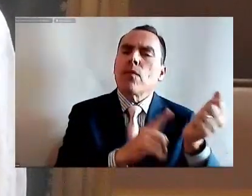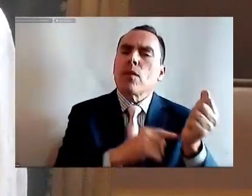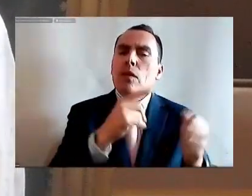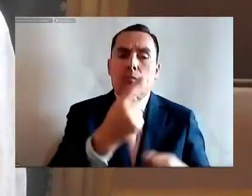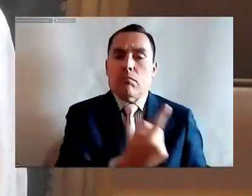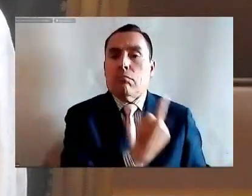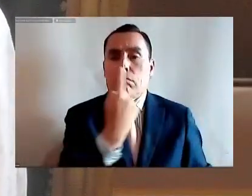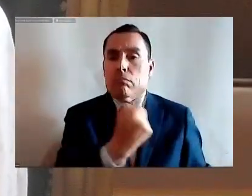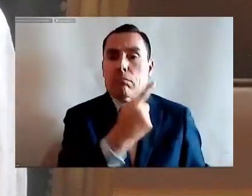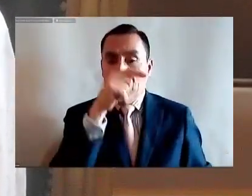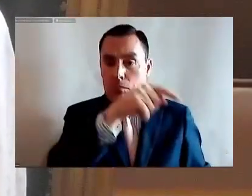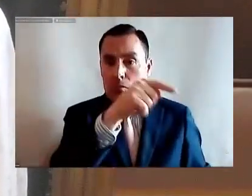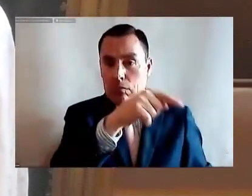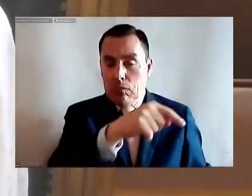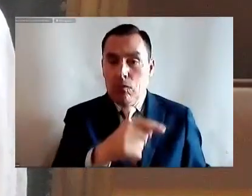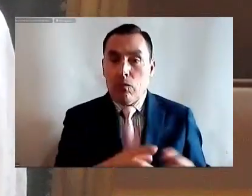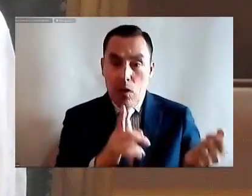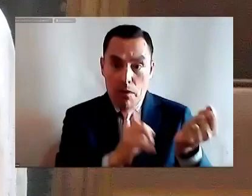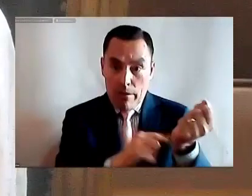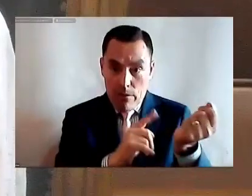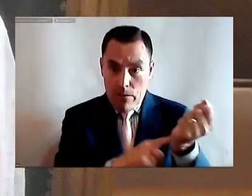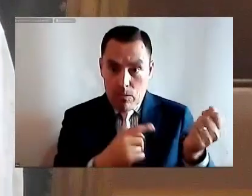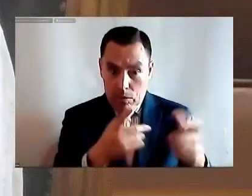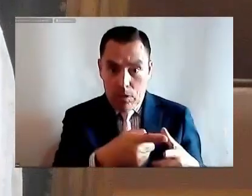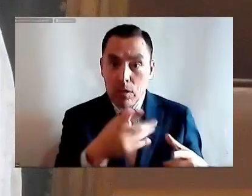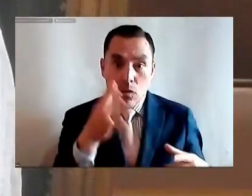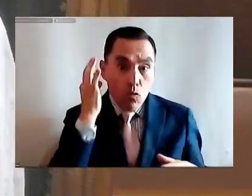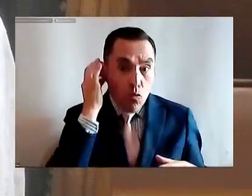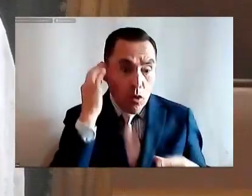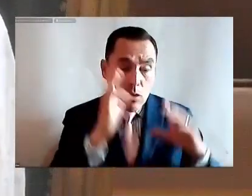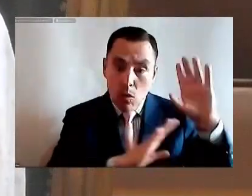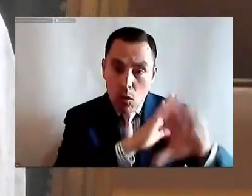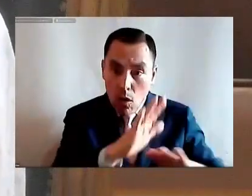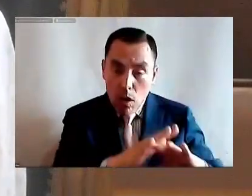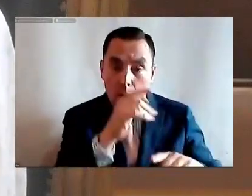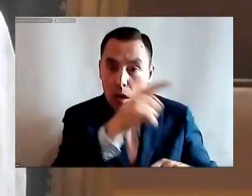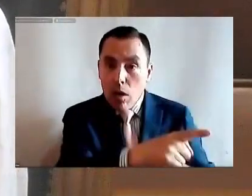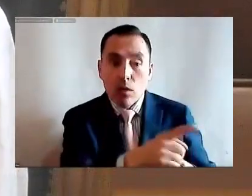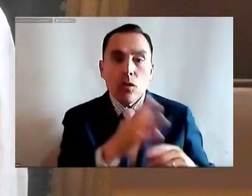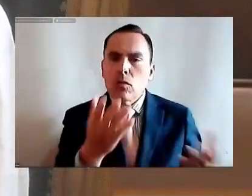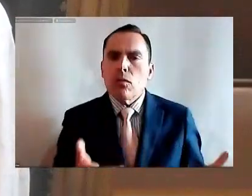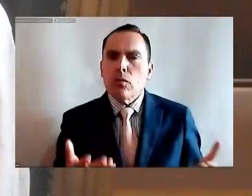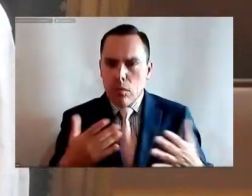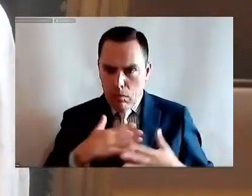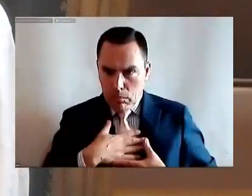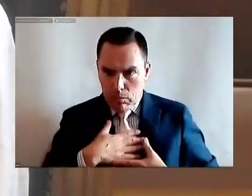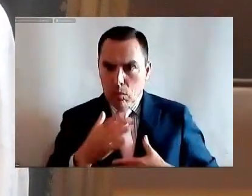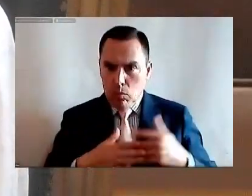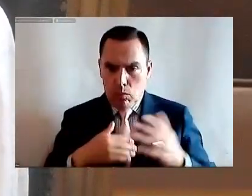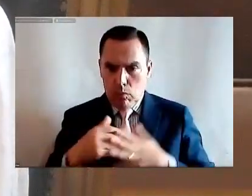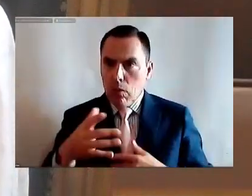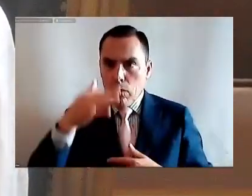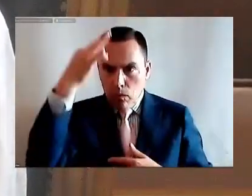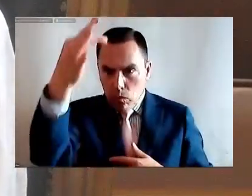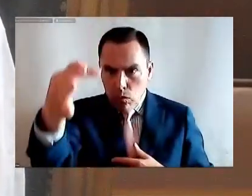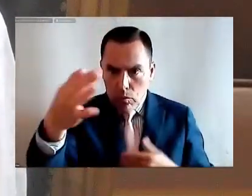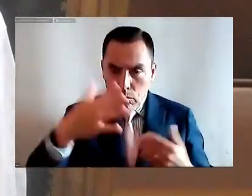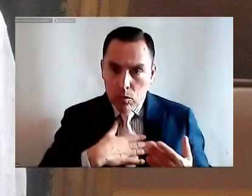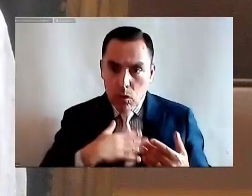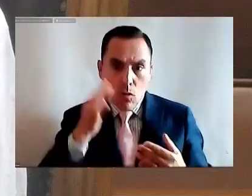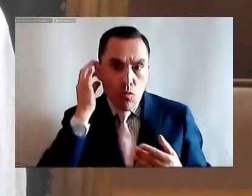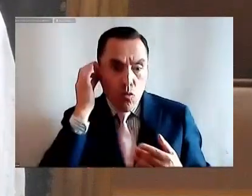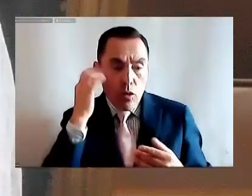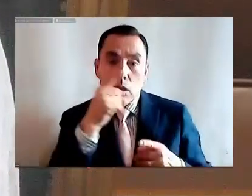la existencia de una concreta, sino la posibilidad de tener o no una familia en el futuro, que condiciona la